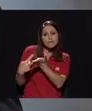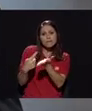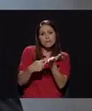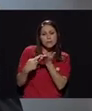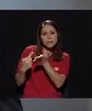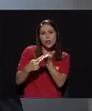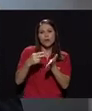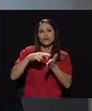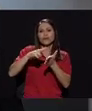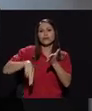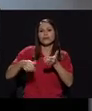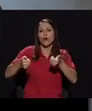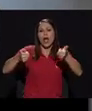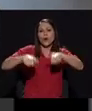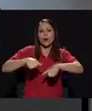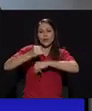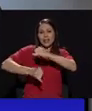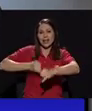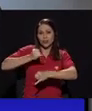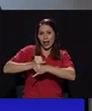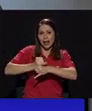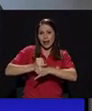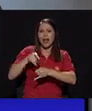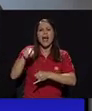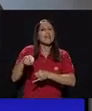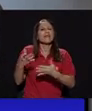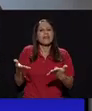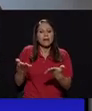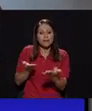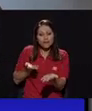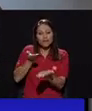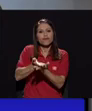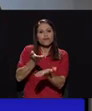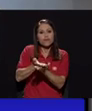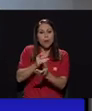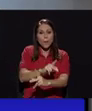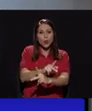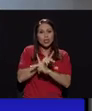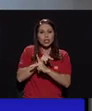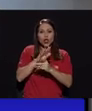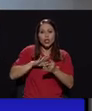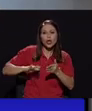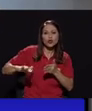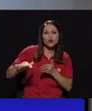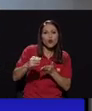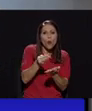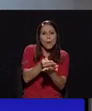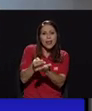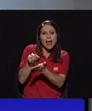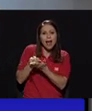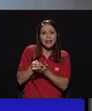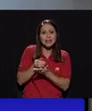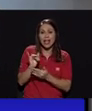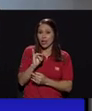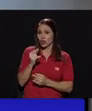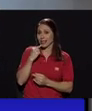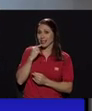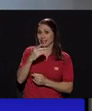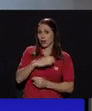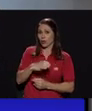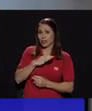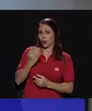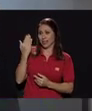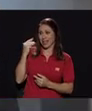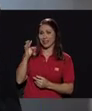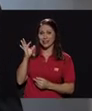internacional que planteaba la protección de los humedales en esas condiciones que ya Maureen decía. Entonces, digamos, el nombre